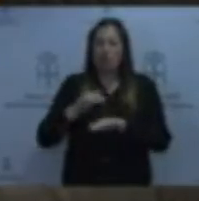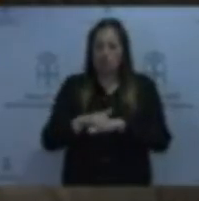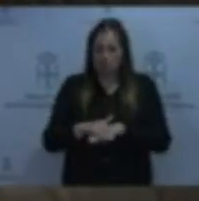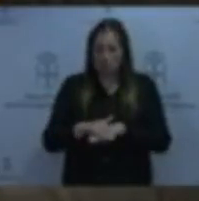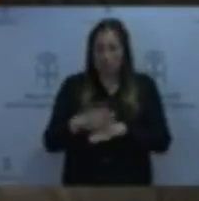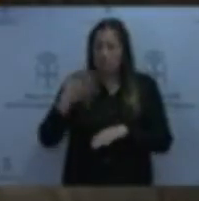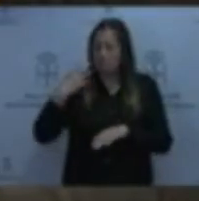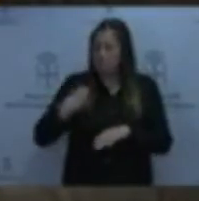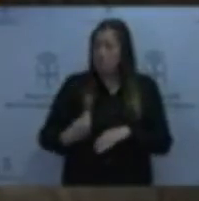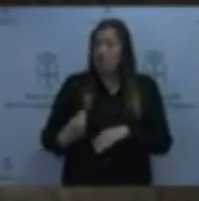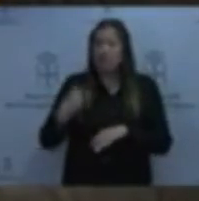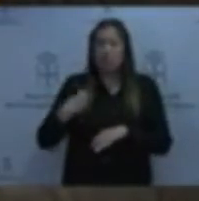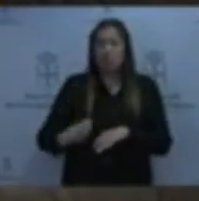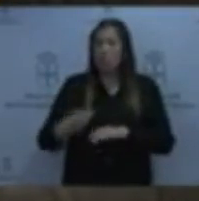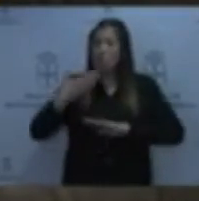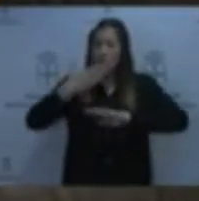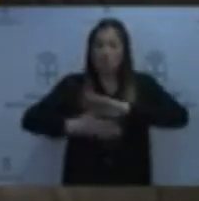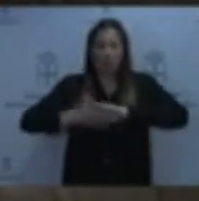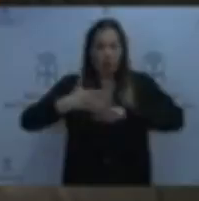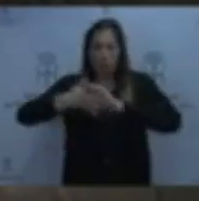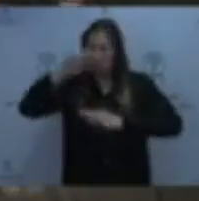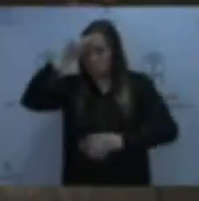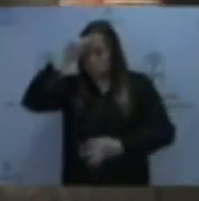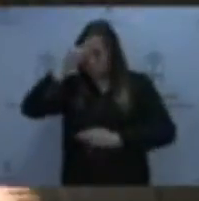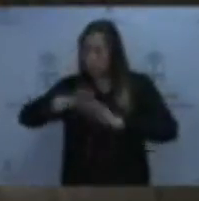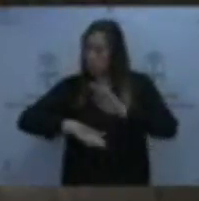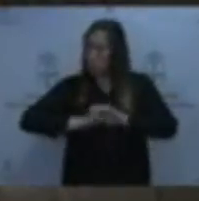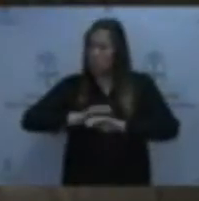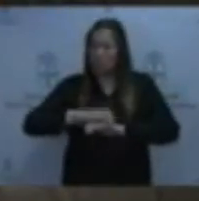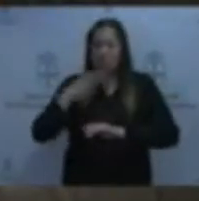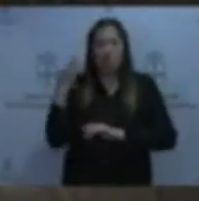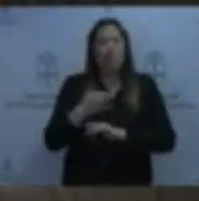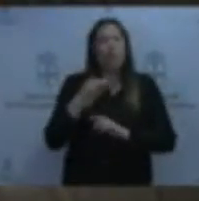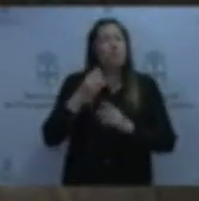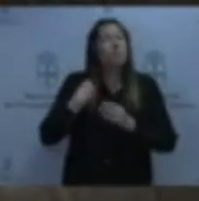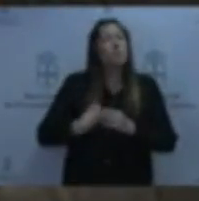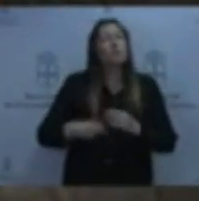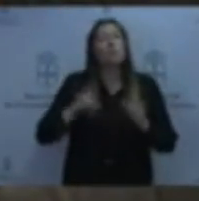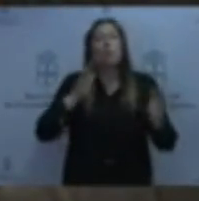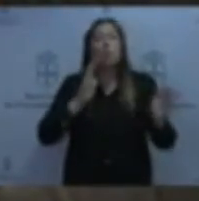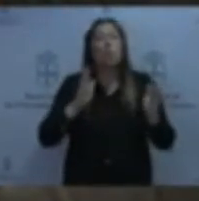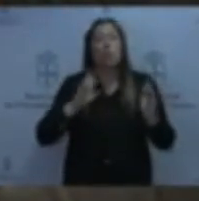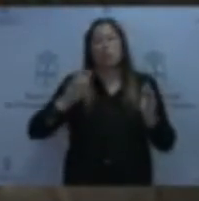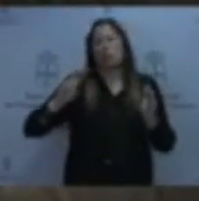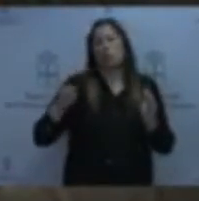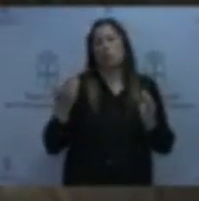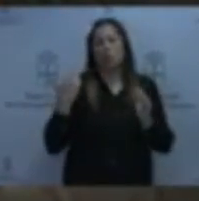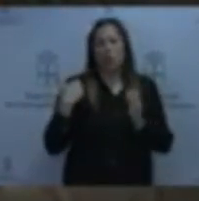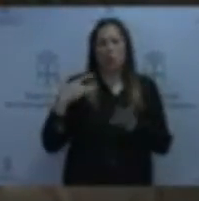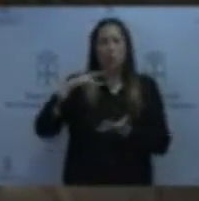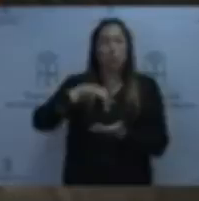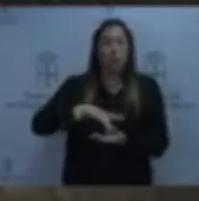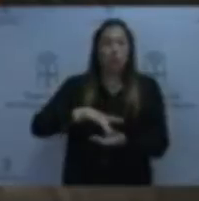cumplir escrupulosamente los plazos, como hemos hecho en otros momentos anteriores. Como usted sabe, su